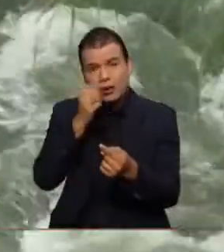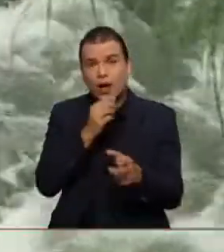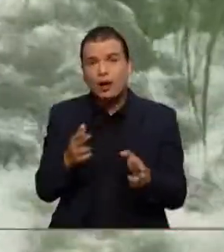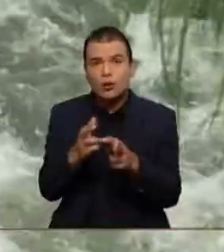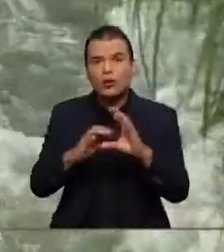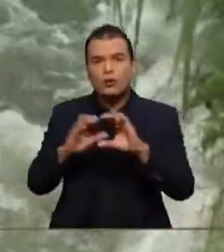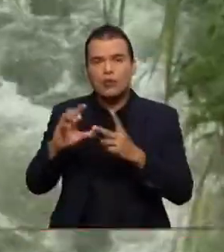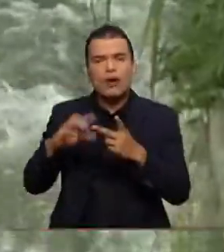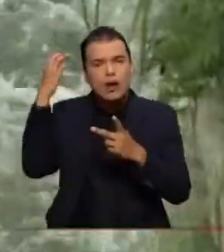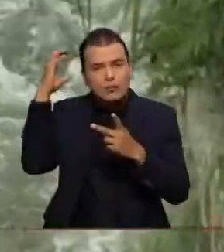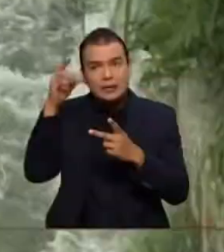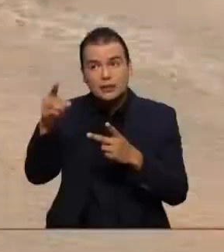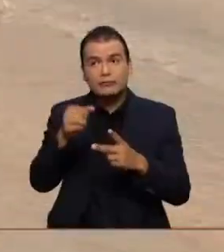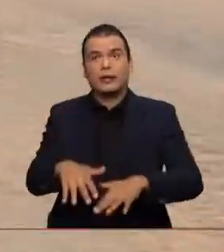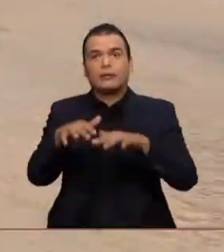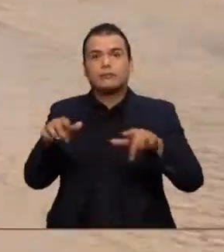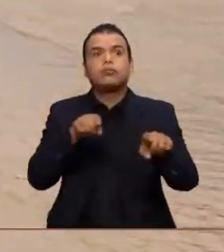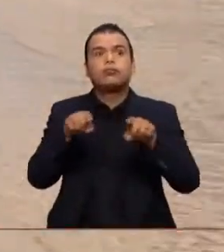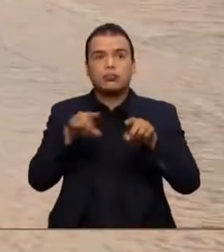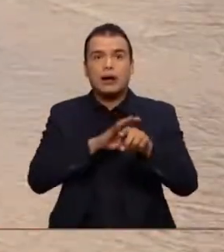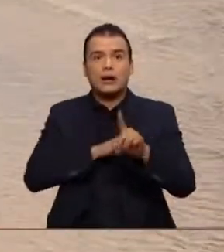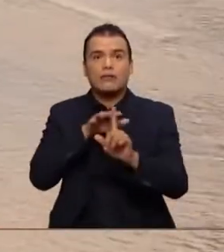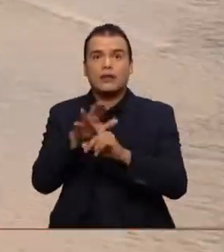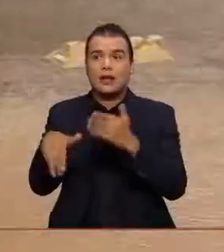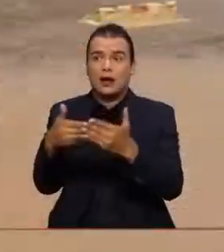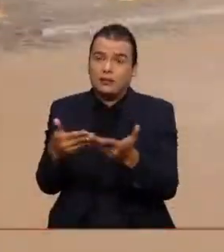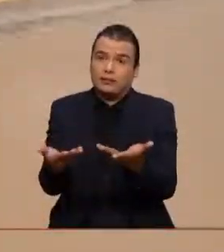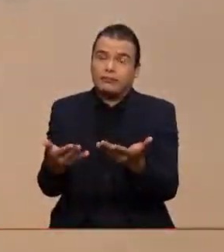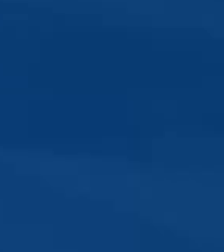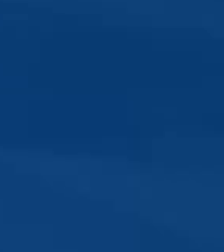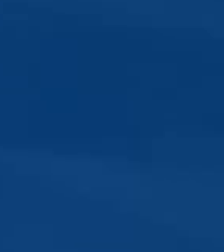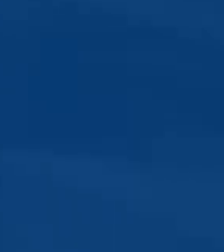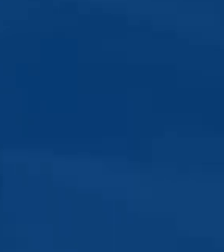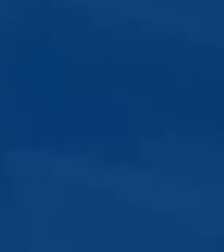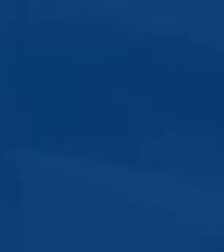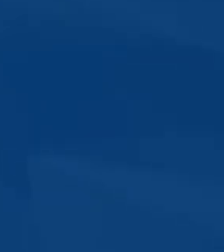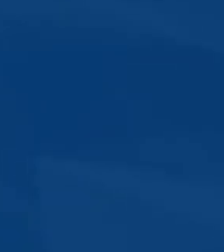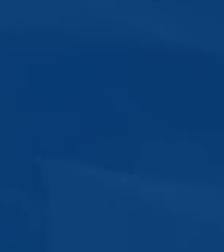y Pance, que han anegado vías principales en la capital del Valle durante los torrenciales aguaceros.